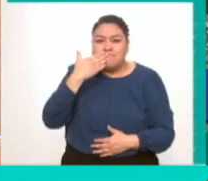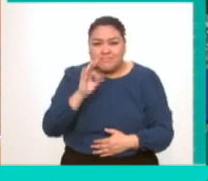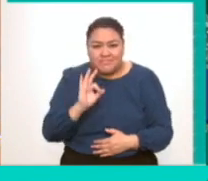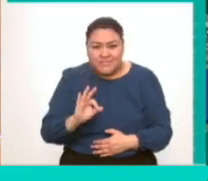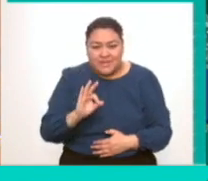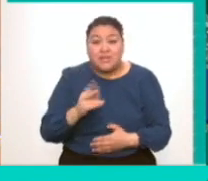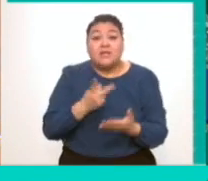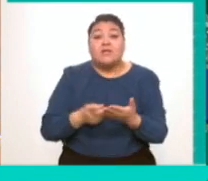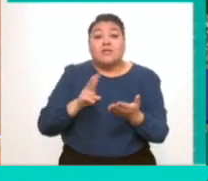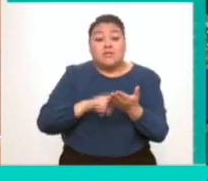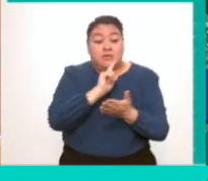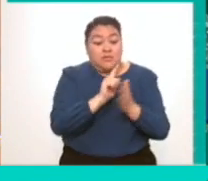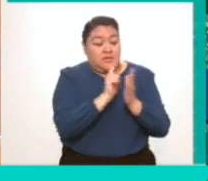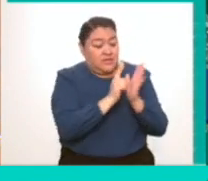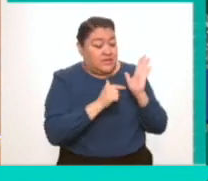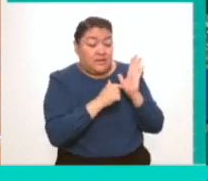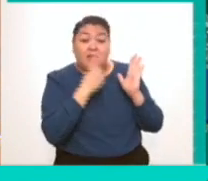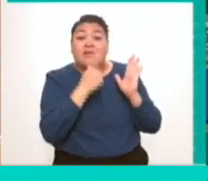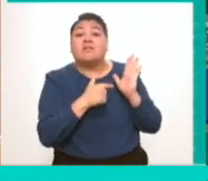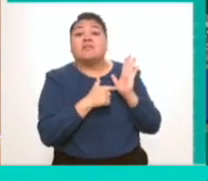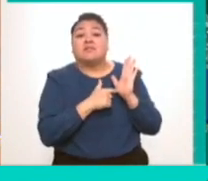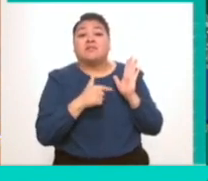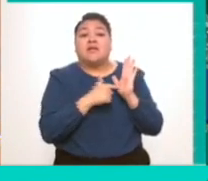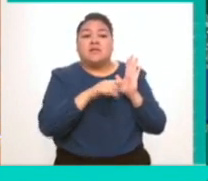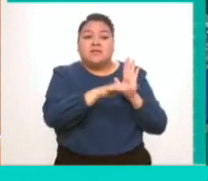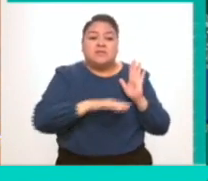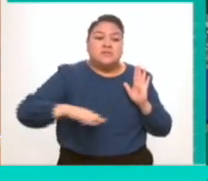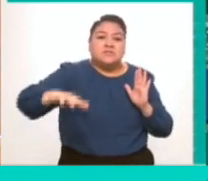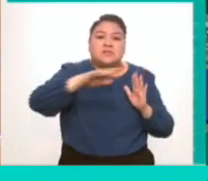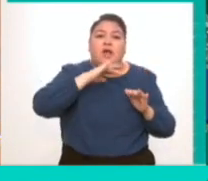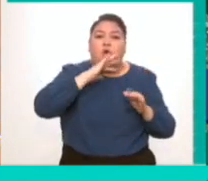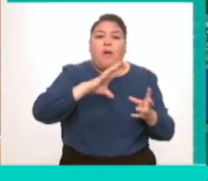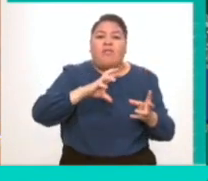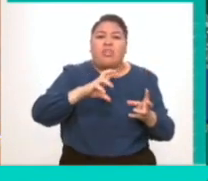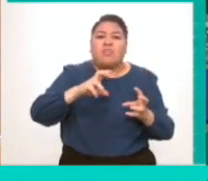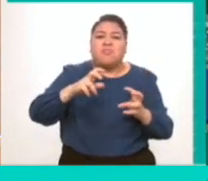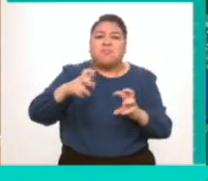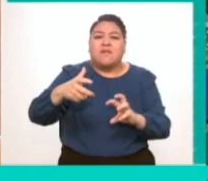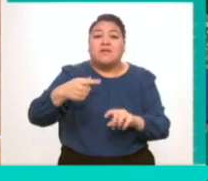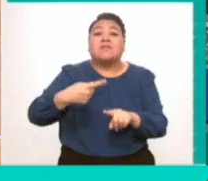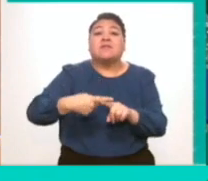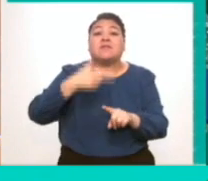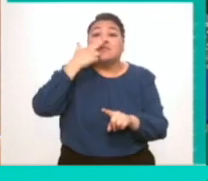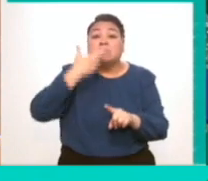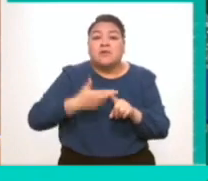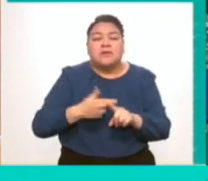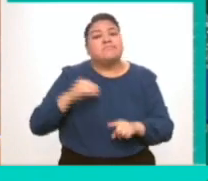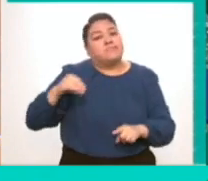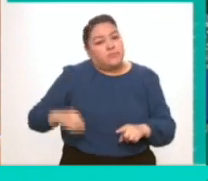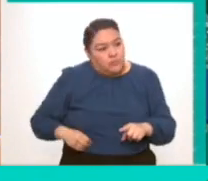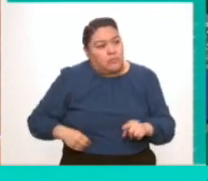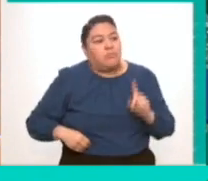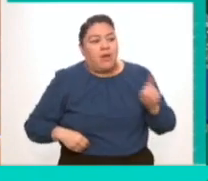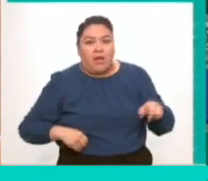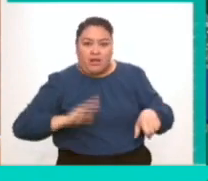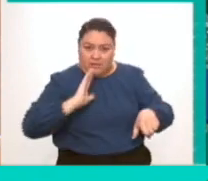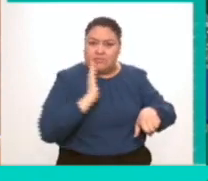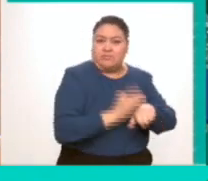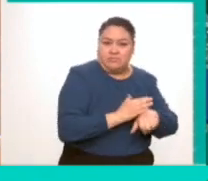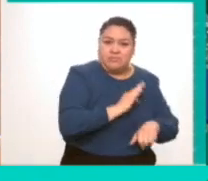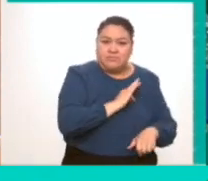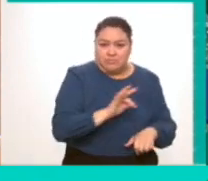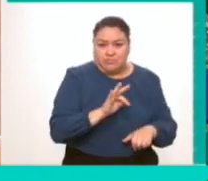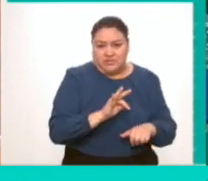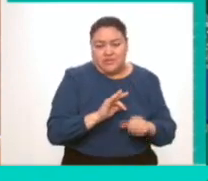Establece que el daño y deterioro ambiental generará responsabilidad para quien lo provoque en